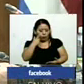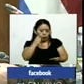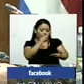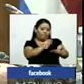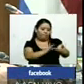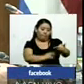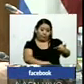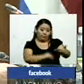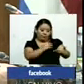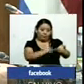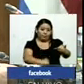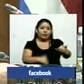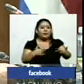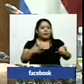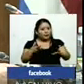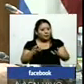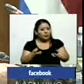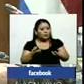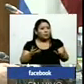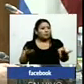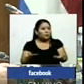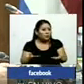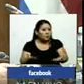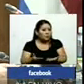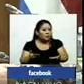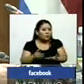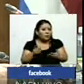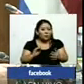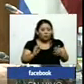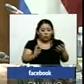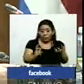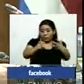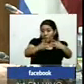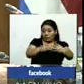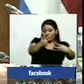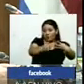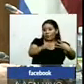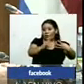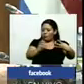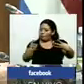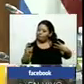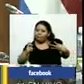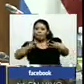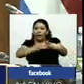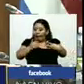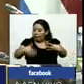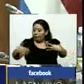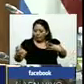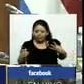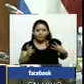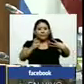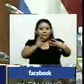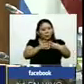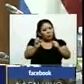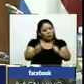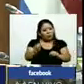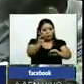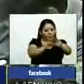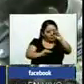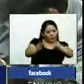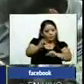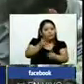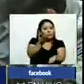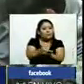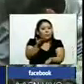tenemos la intención de que sea con apego al marco constitucional y esperamos poder elaborar propuestas.